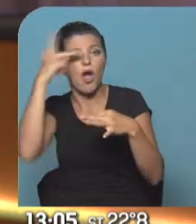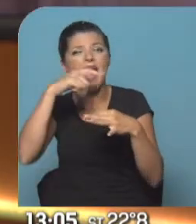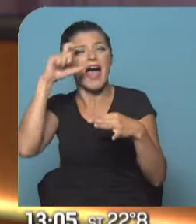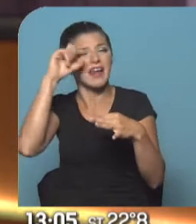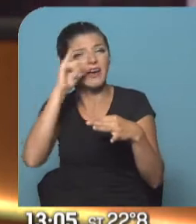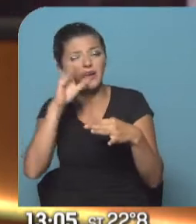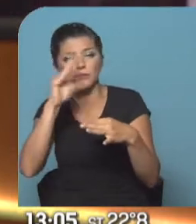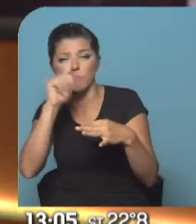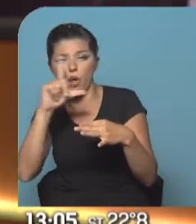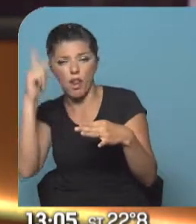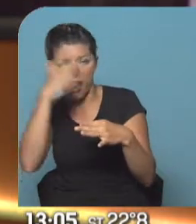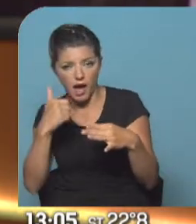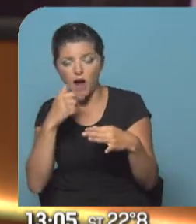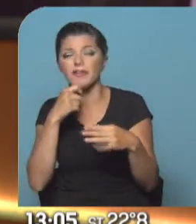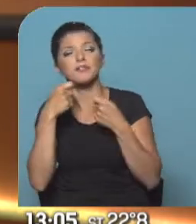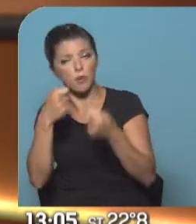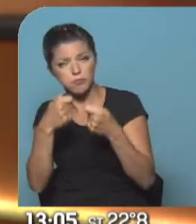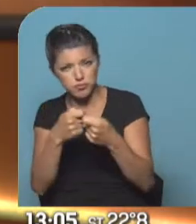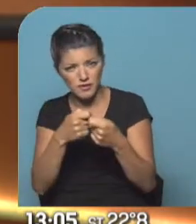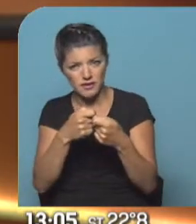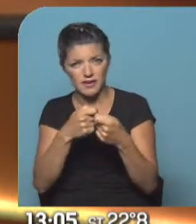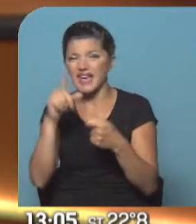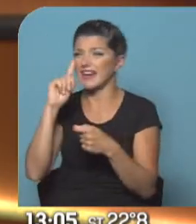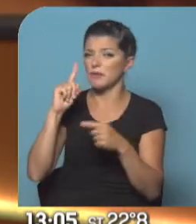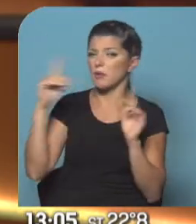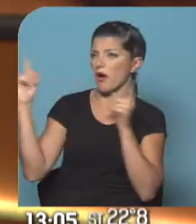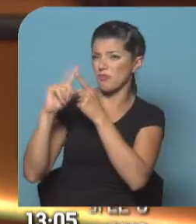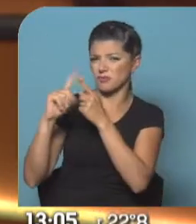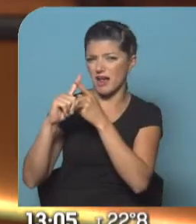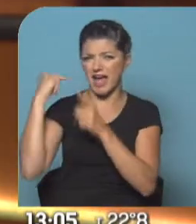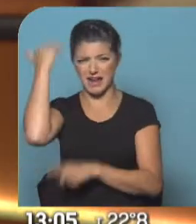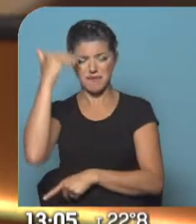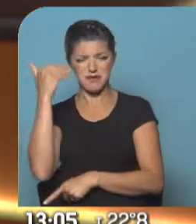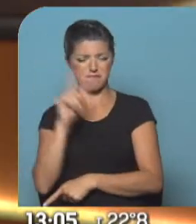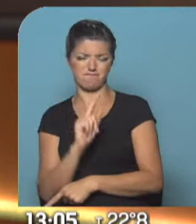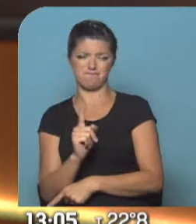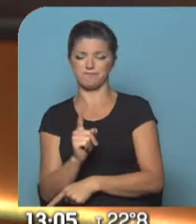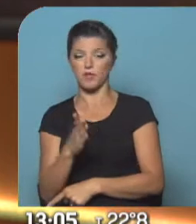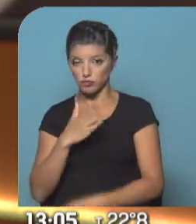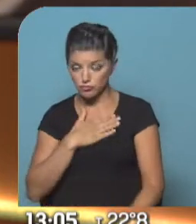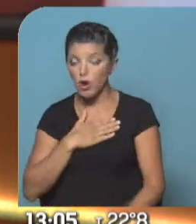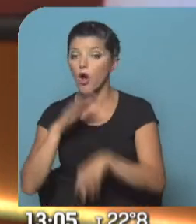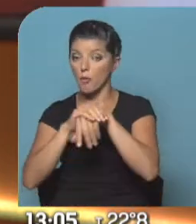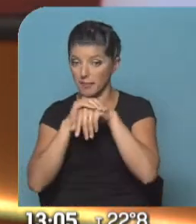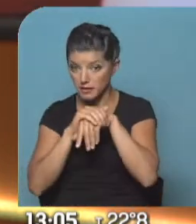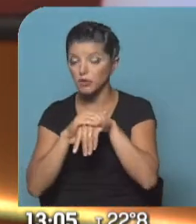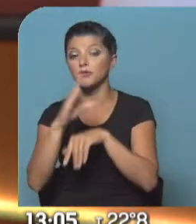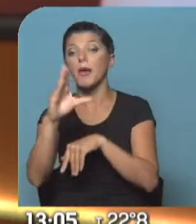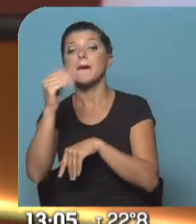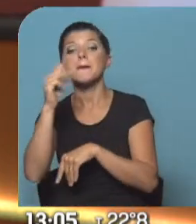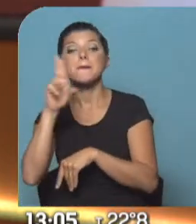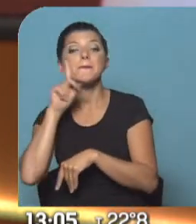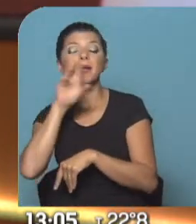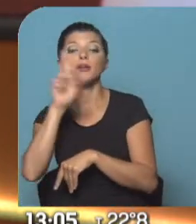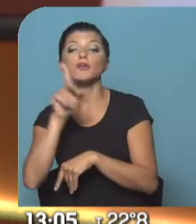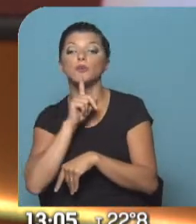va a traer que el Líbano mire más a Arabia Saudita. Yo hablé con compañeros que están en el Líbano, están en Beirut, y me dijeron, la verdad que la